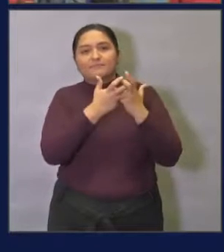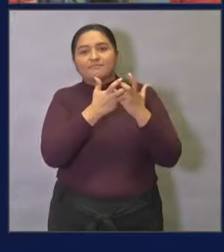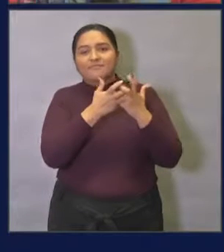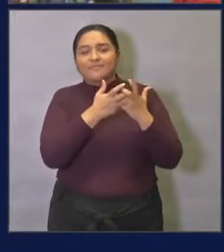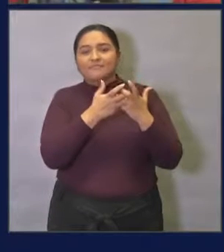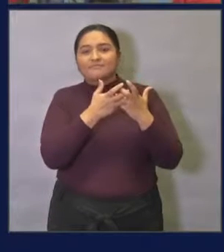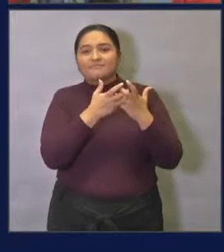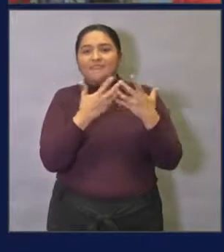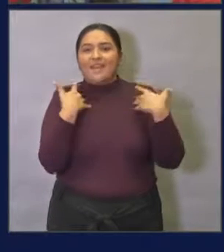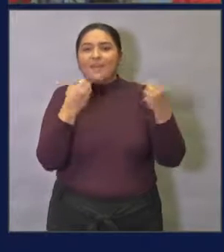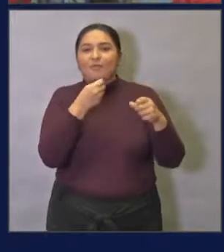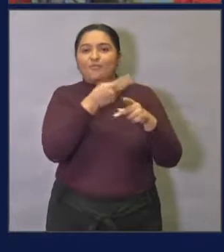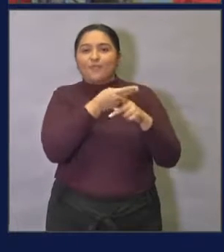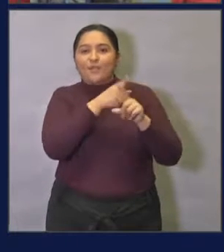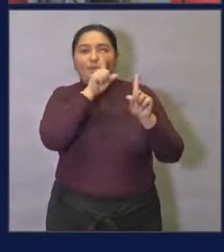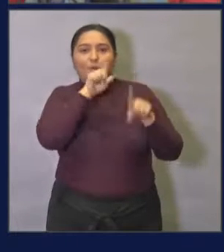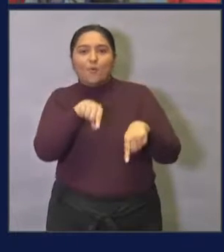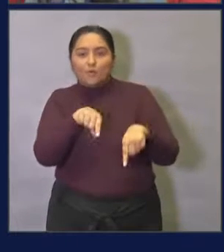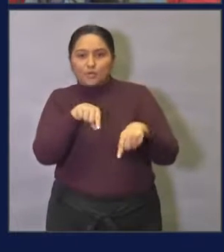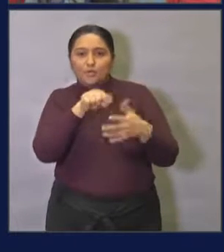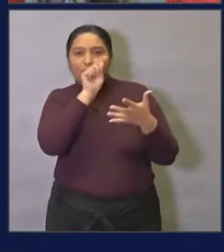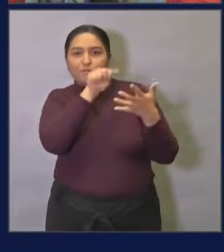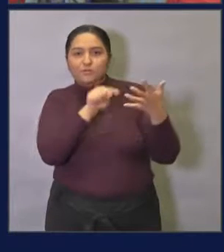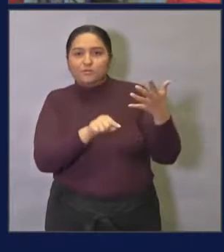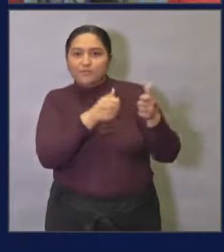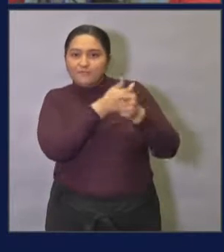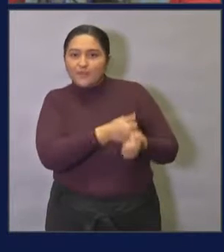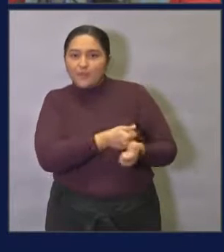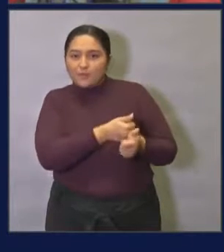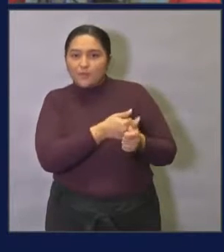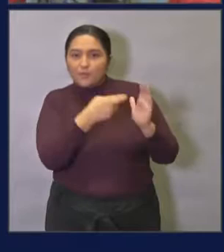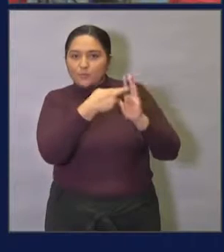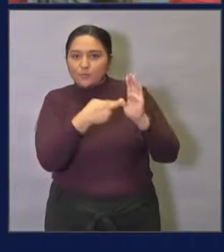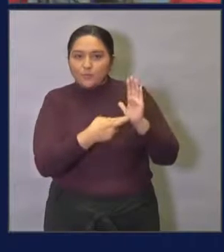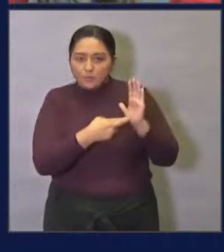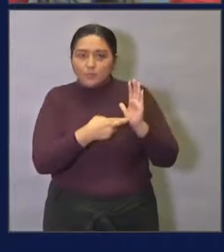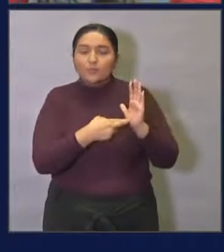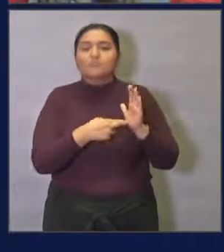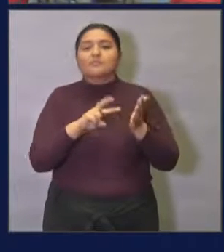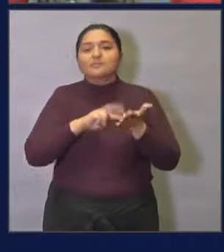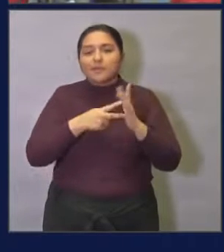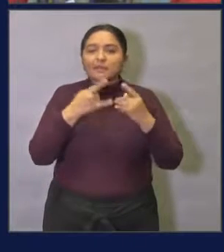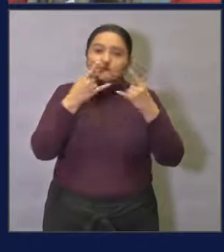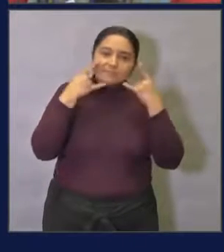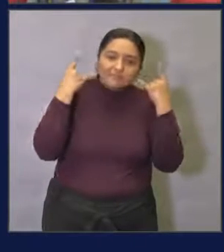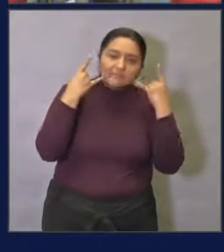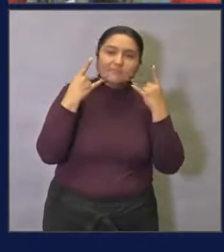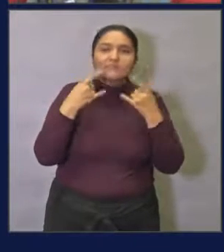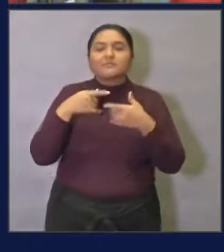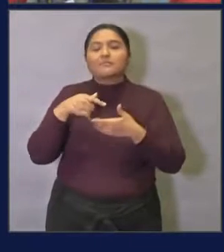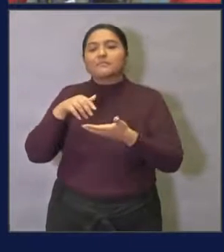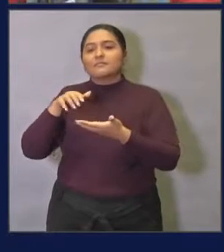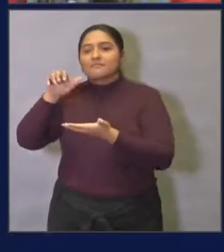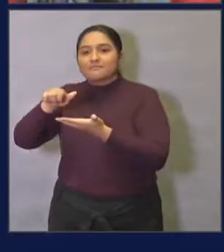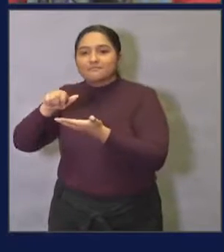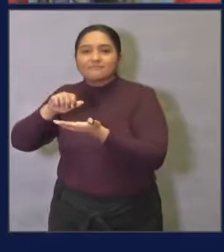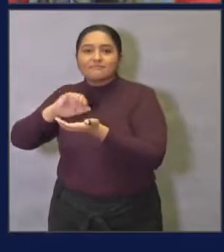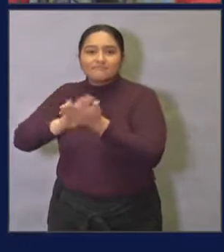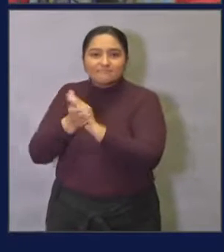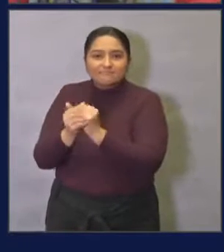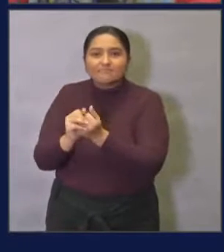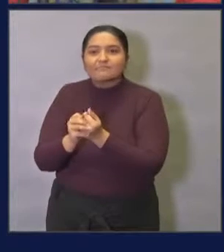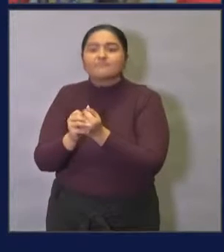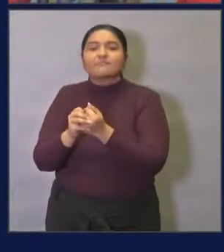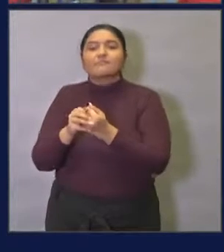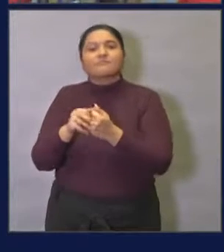del oficial de salud, incluido el suministro de equipo de protección y control de infecciones adecuado. Y